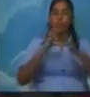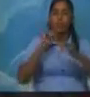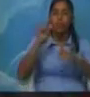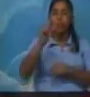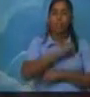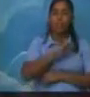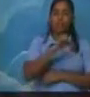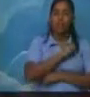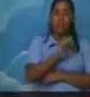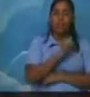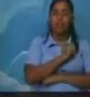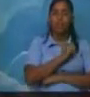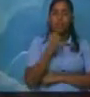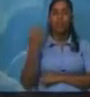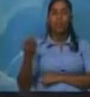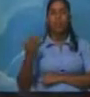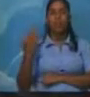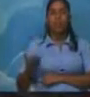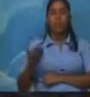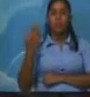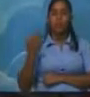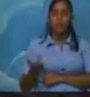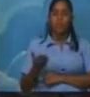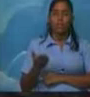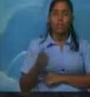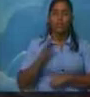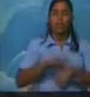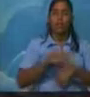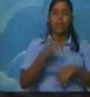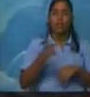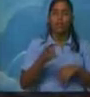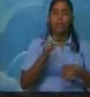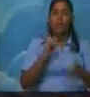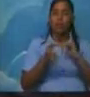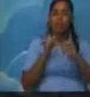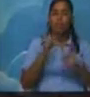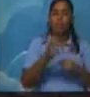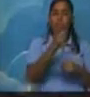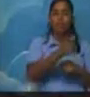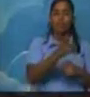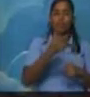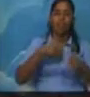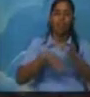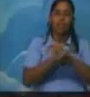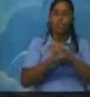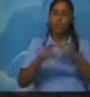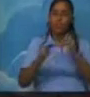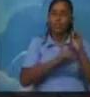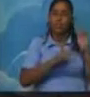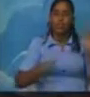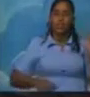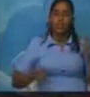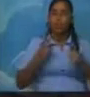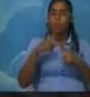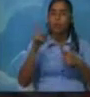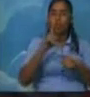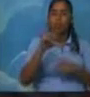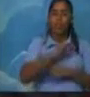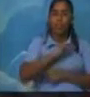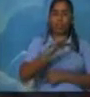temiendo qué importante verdad porque hay algunas personas que andan en el señor pero no le temen